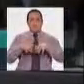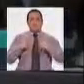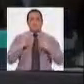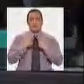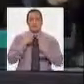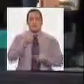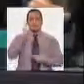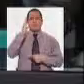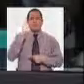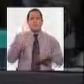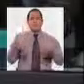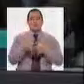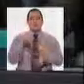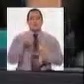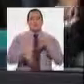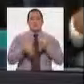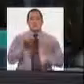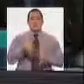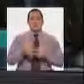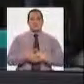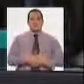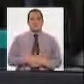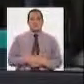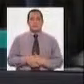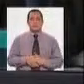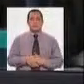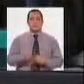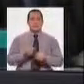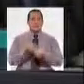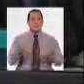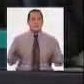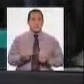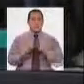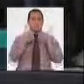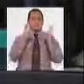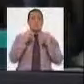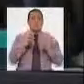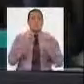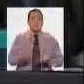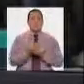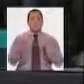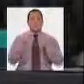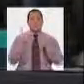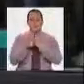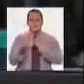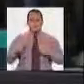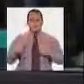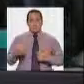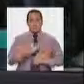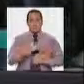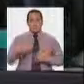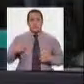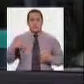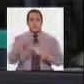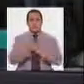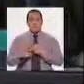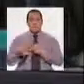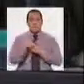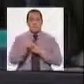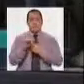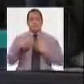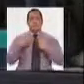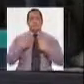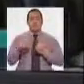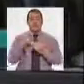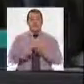lo dispuesto por el Poder Judicial. Y en temas recientes, en donde como ministro de Defensa